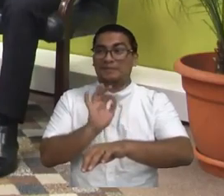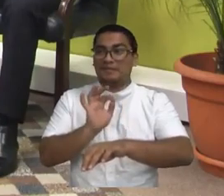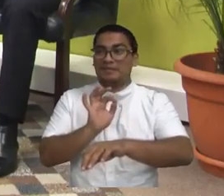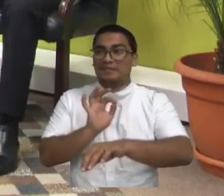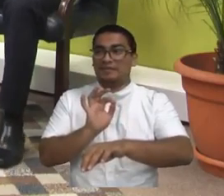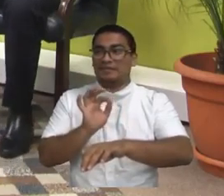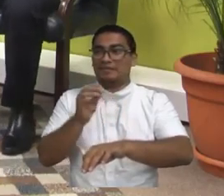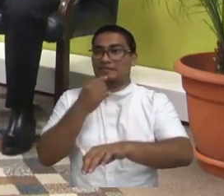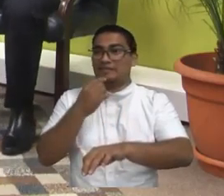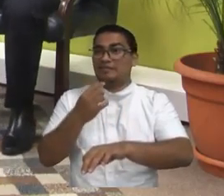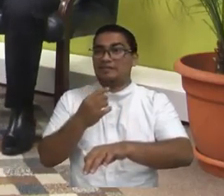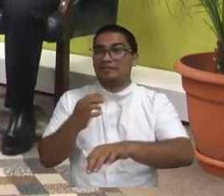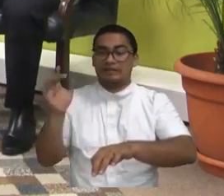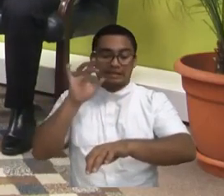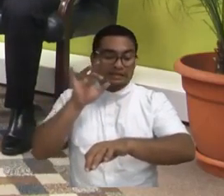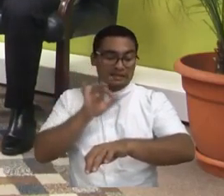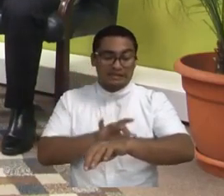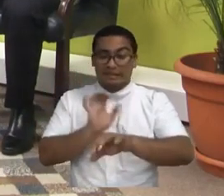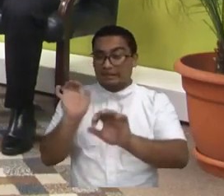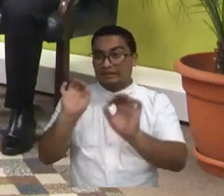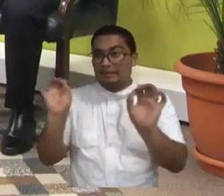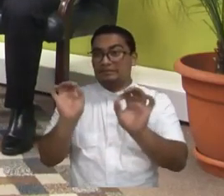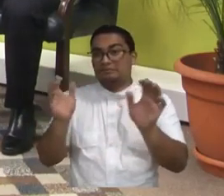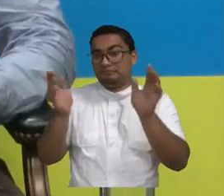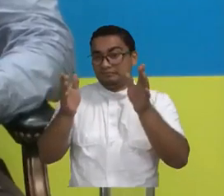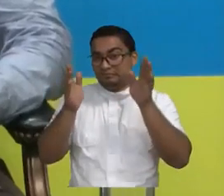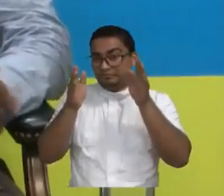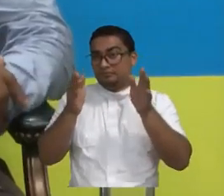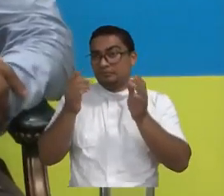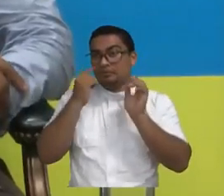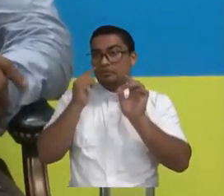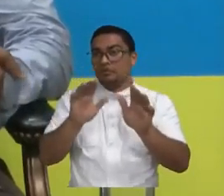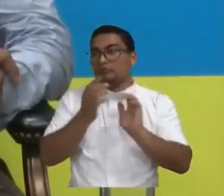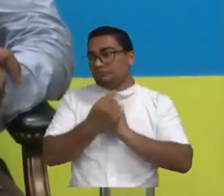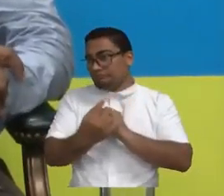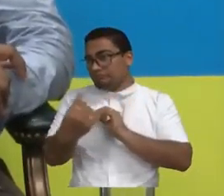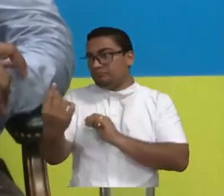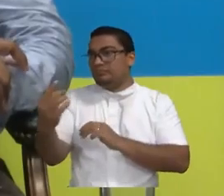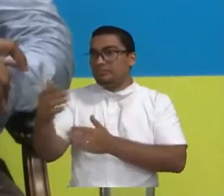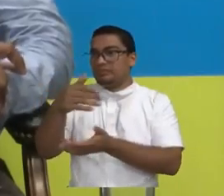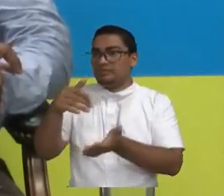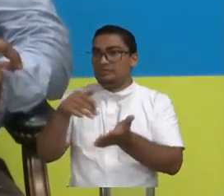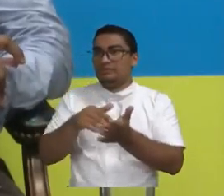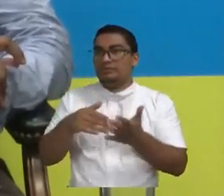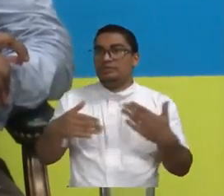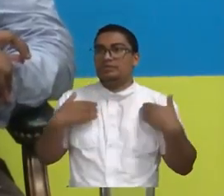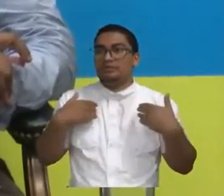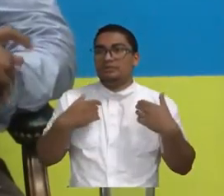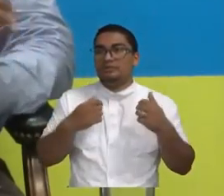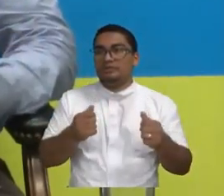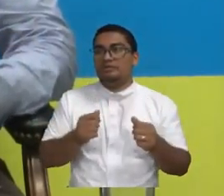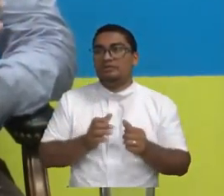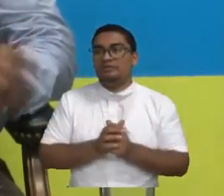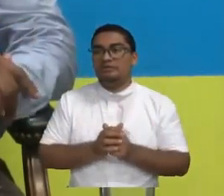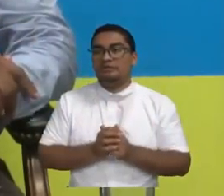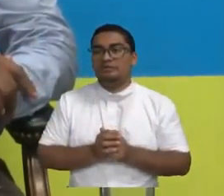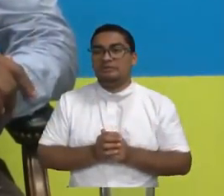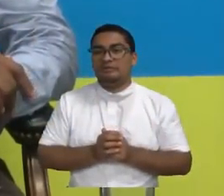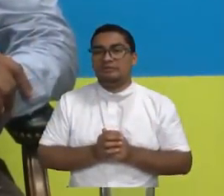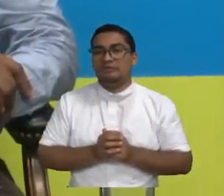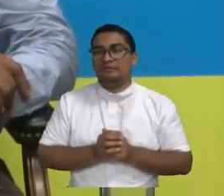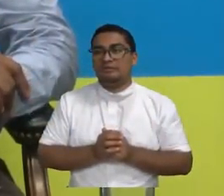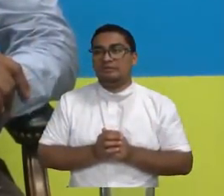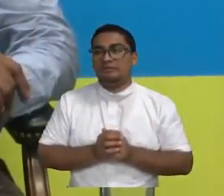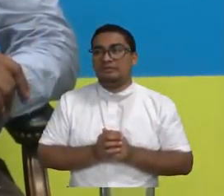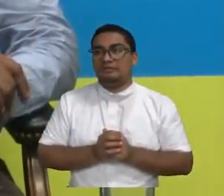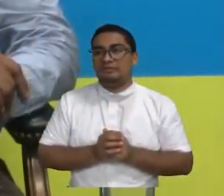pelito, pelito sin pelo. Hay que poner mucha atención y acudir inmediatamente a la unidad de dermatología. Estamos correctos, porque puede